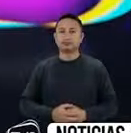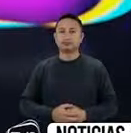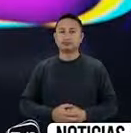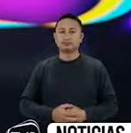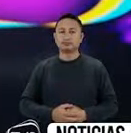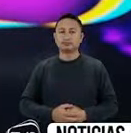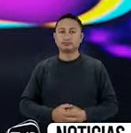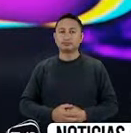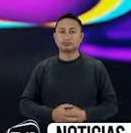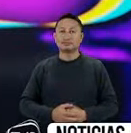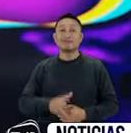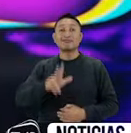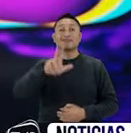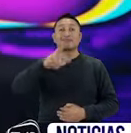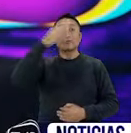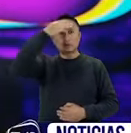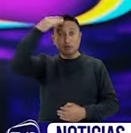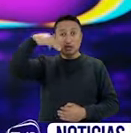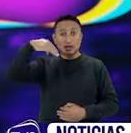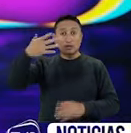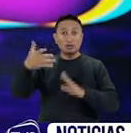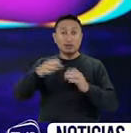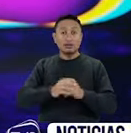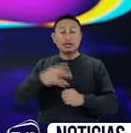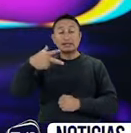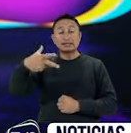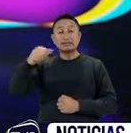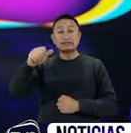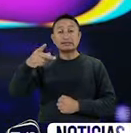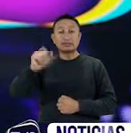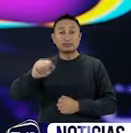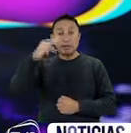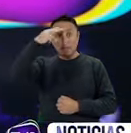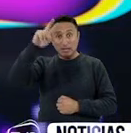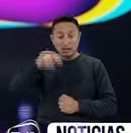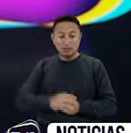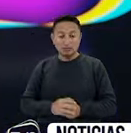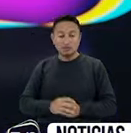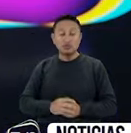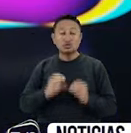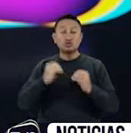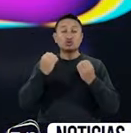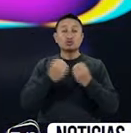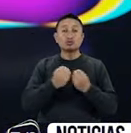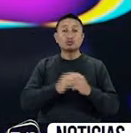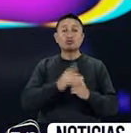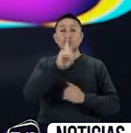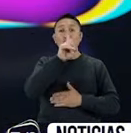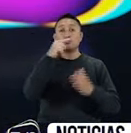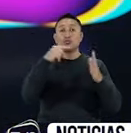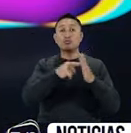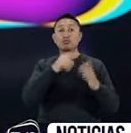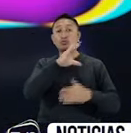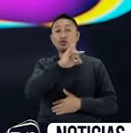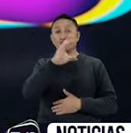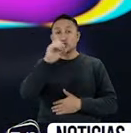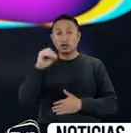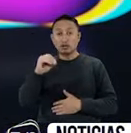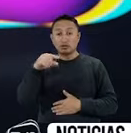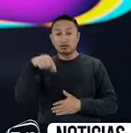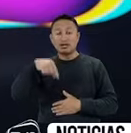Migrantes fueron asesinados en Chiapas, México. Según la ONG, 1.800 migrantes, sus familias en Ecuador